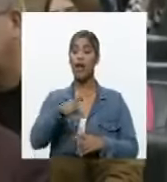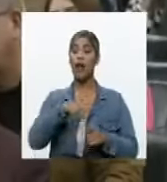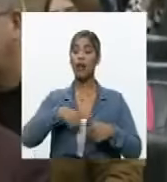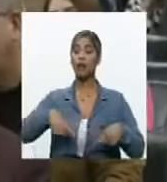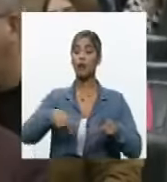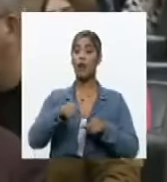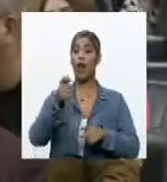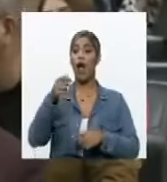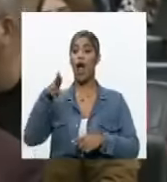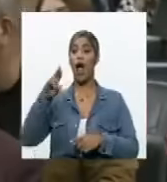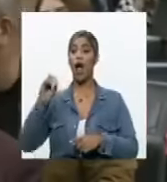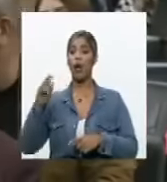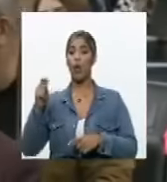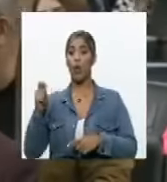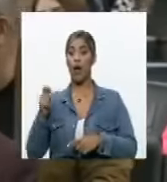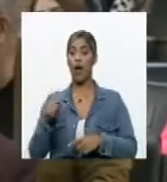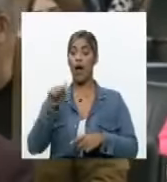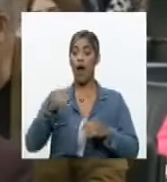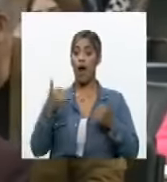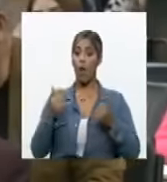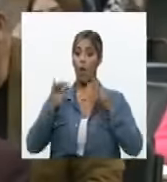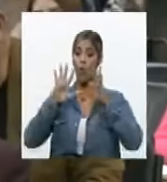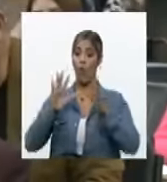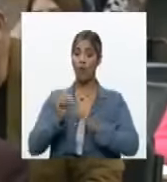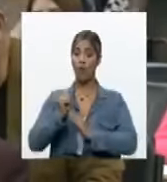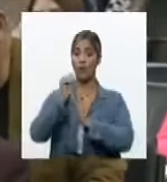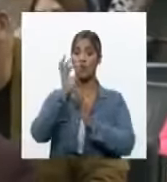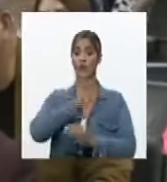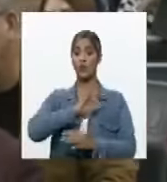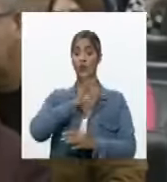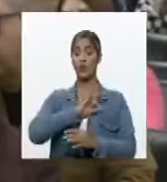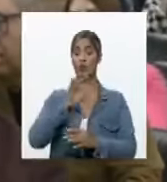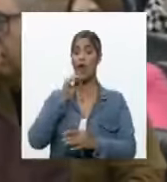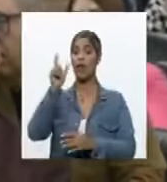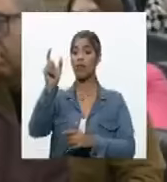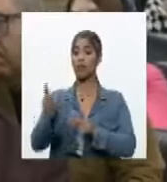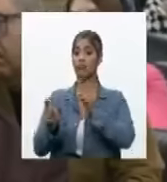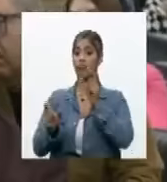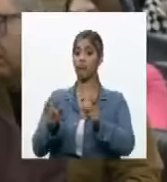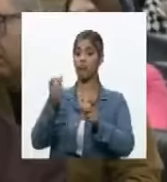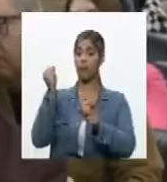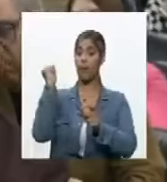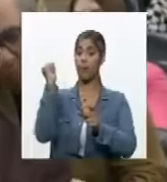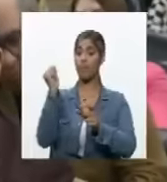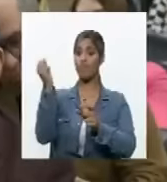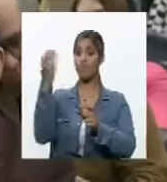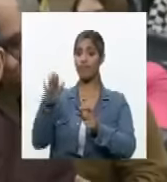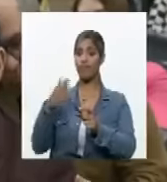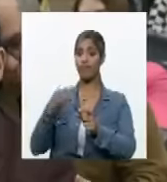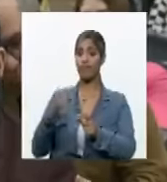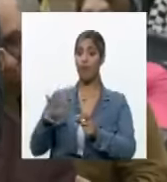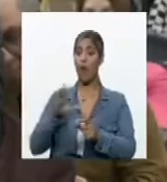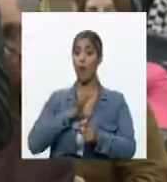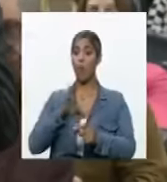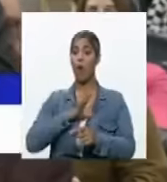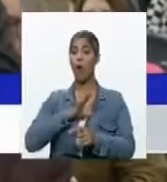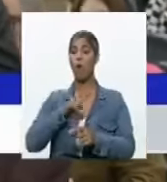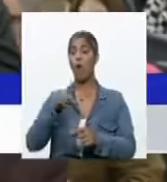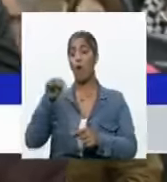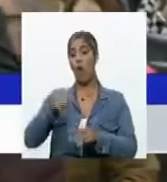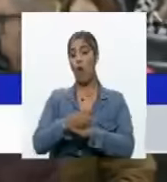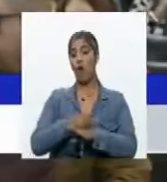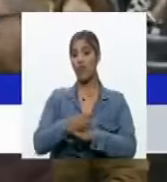Aroa. Esta vez 9 líderes sociales asesinados en Yumare. Hombres de izquierda, hombres revolucionarios,